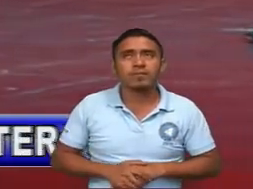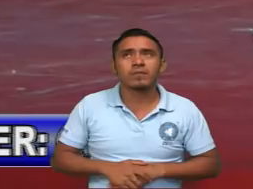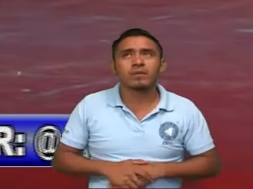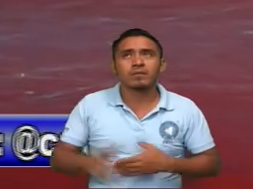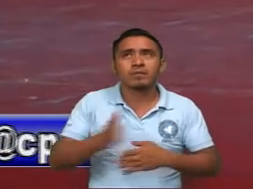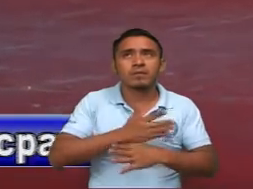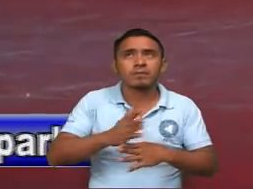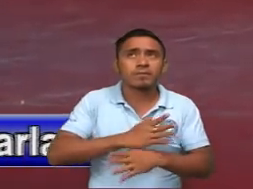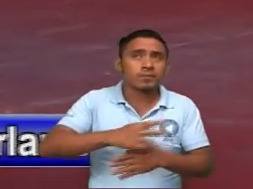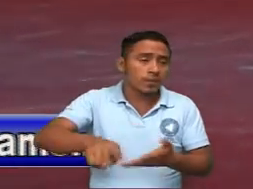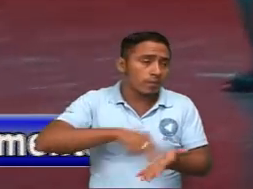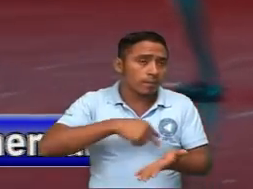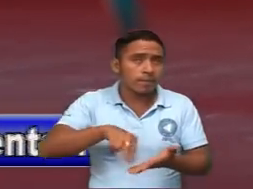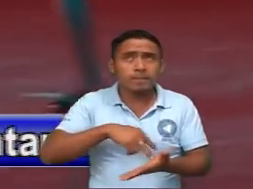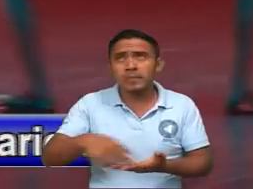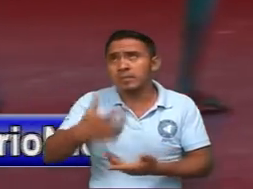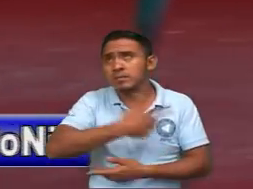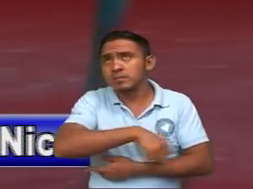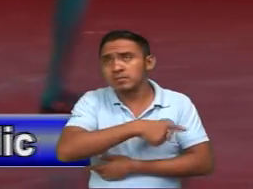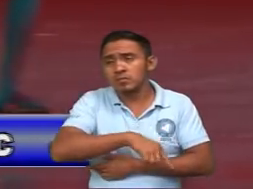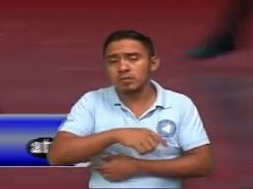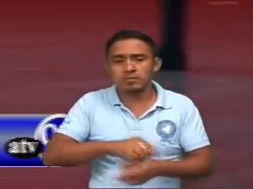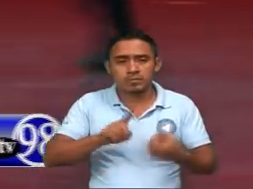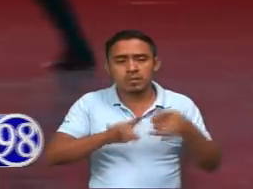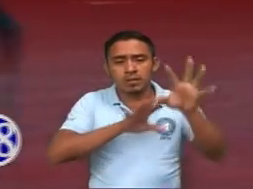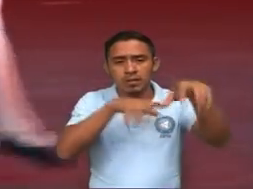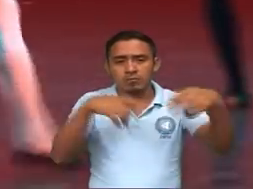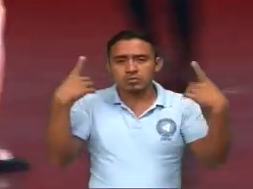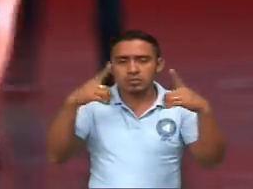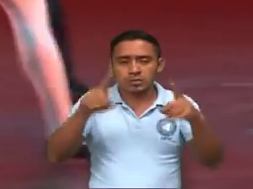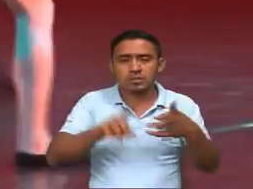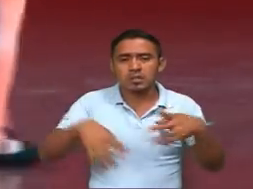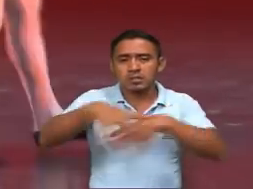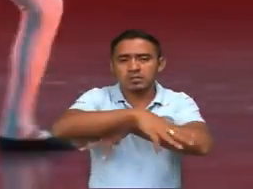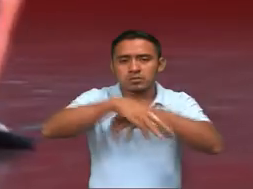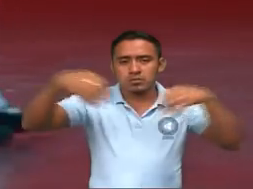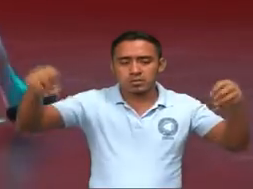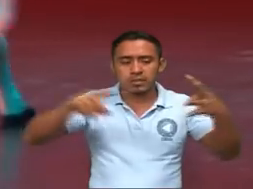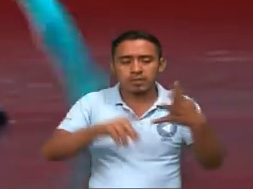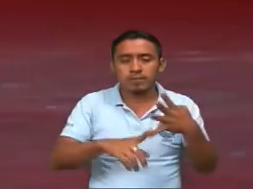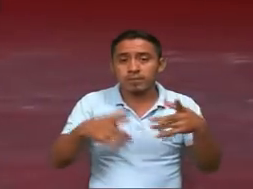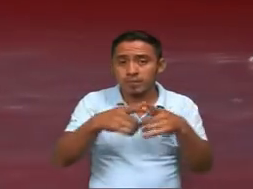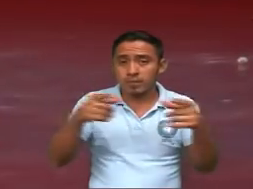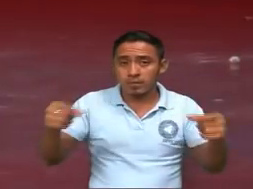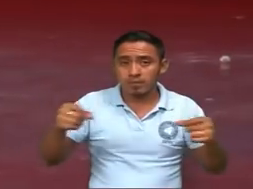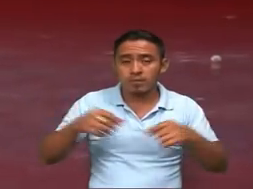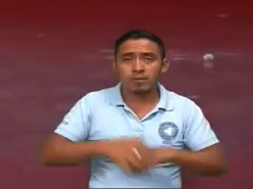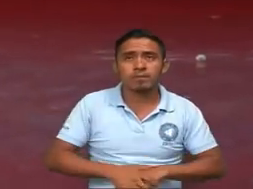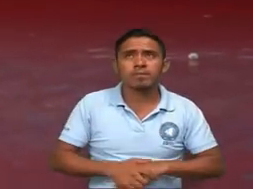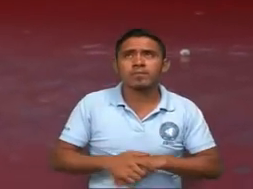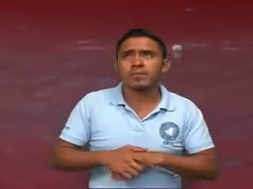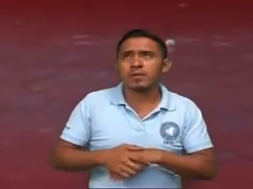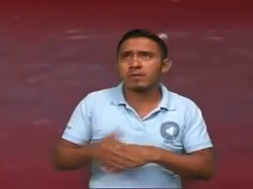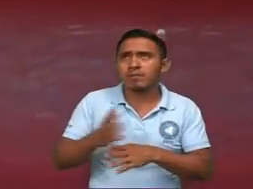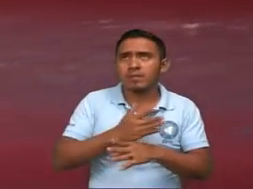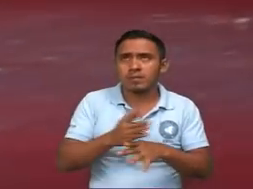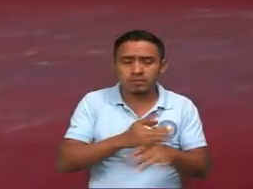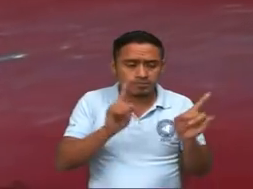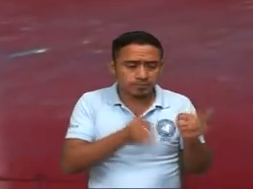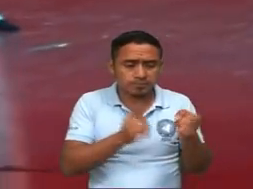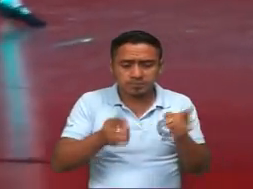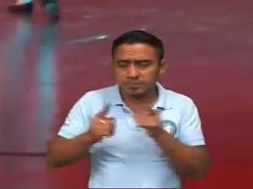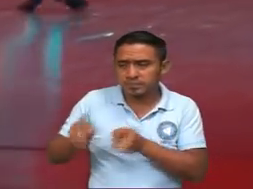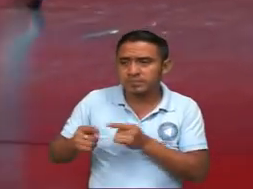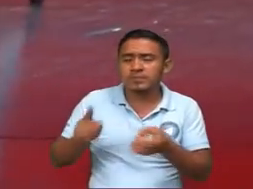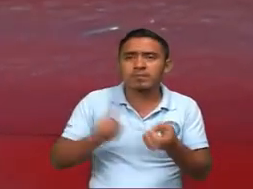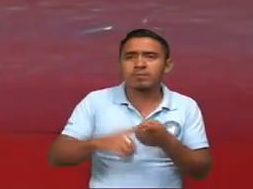Los bailarines de escuelas de León, Chinandega, Jinotega y Managua interpretaron fragmentos de obras